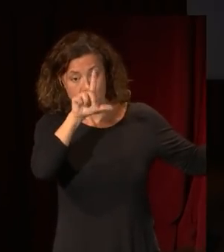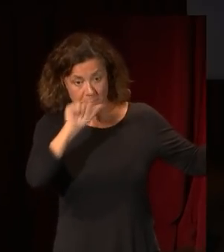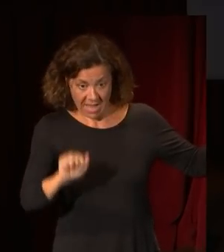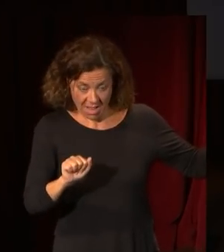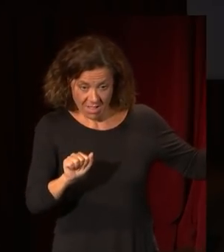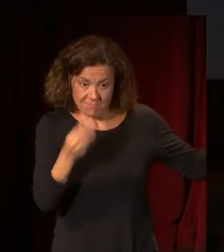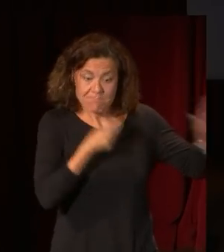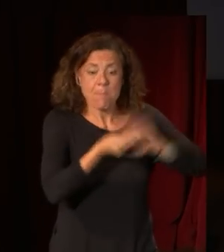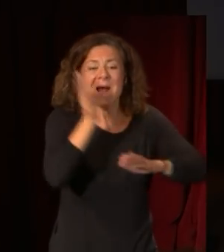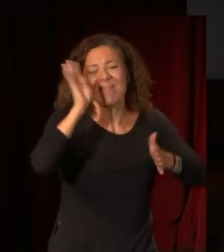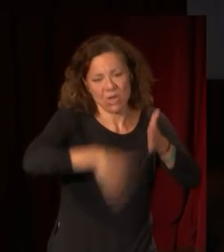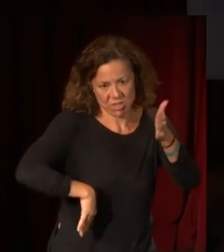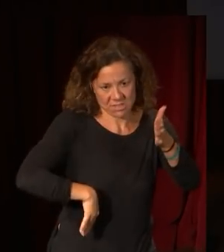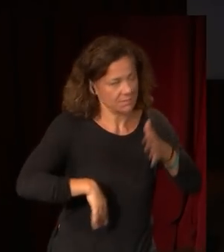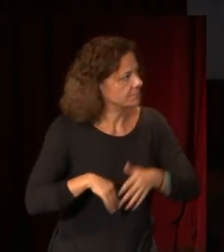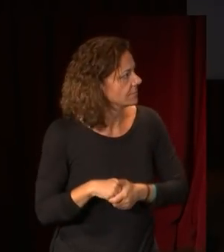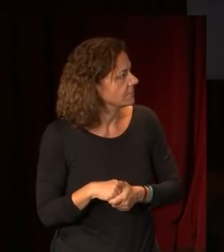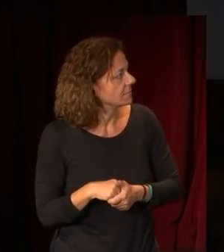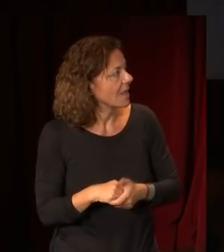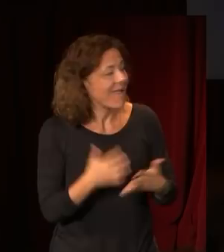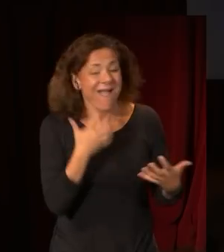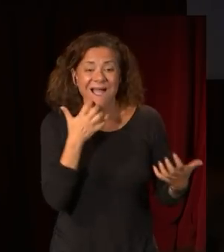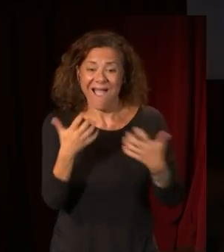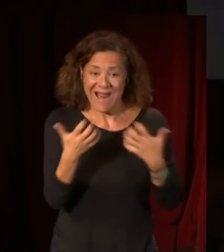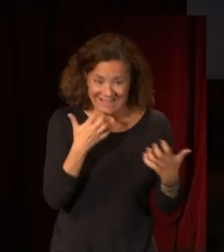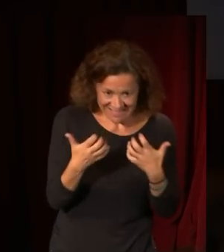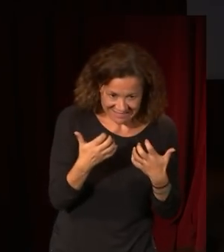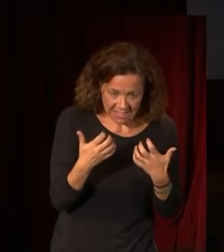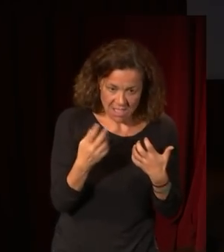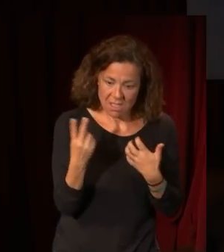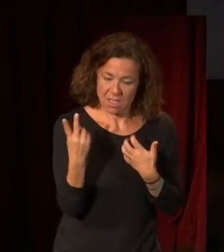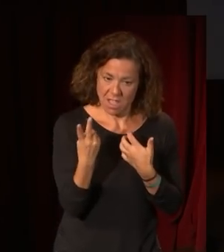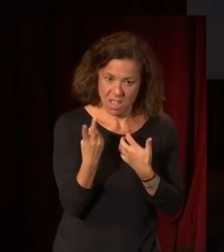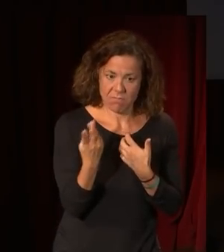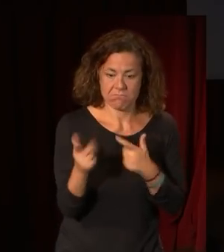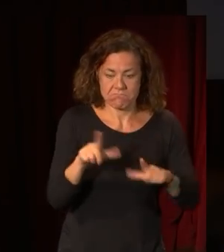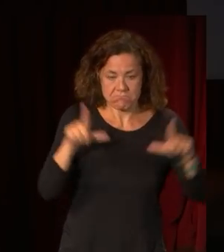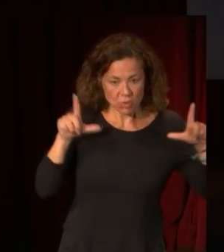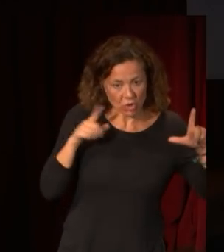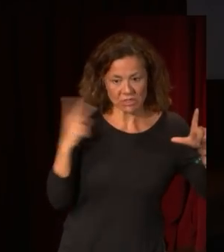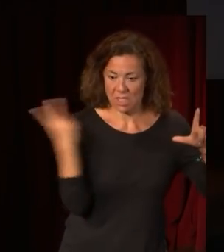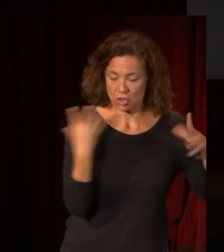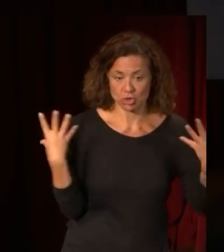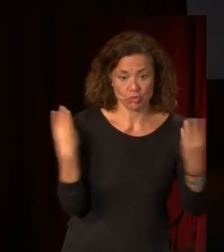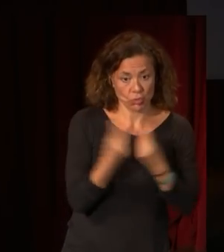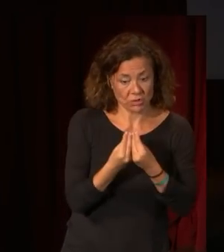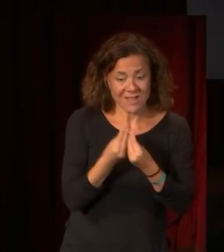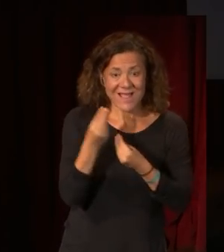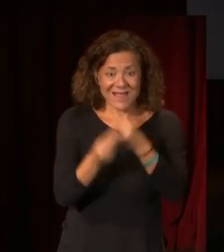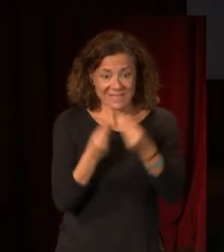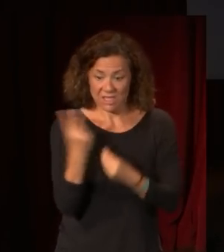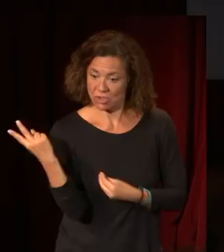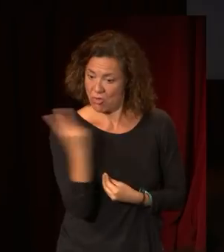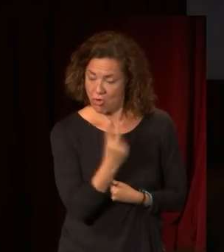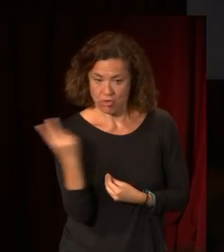barcelonés y el canónigo artista y comitente aparecen juntos es esta obra hecha a dos manos esta obra